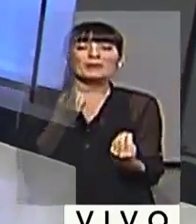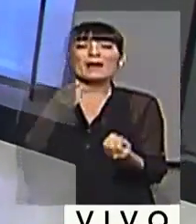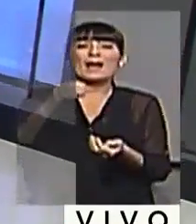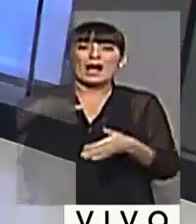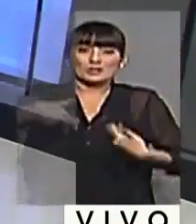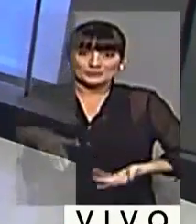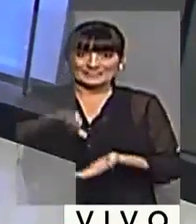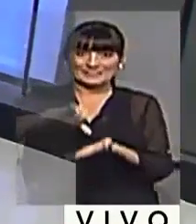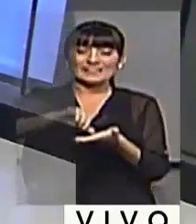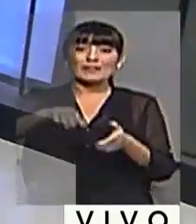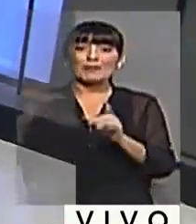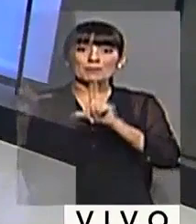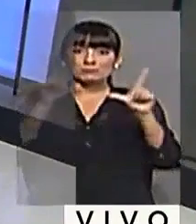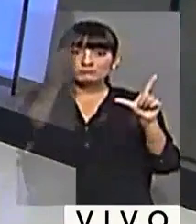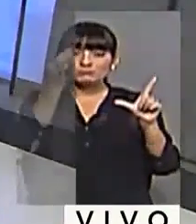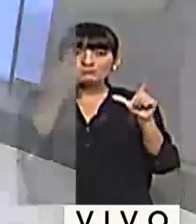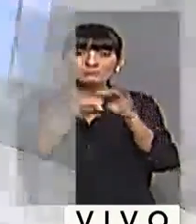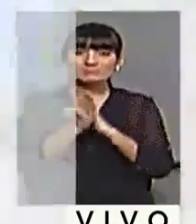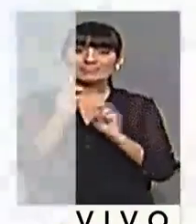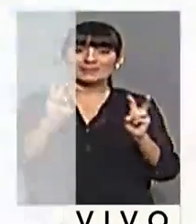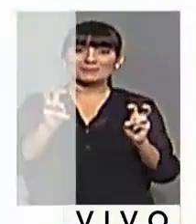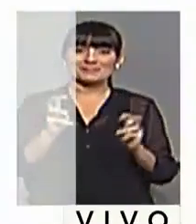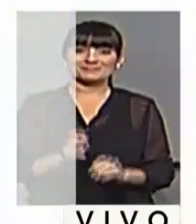y entramos en materia.